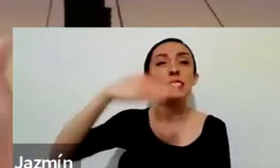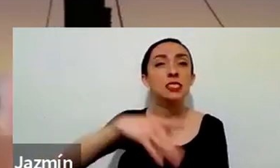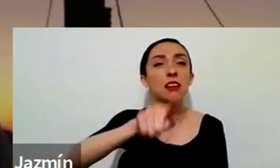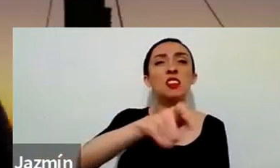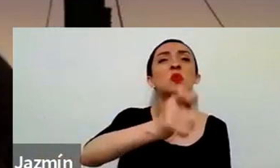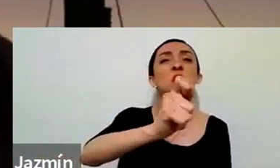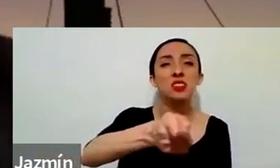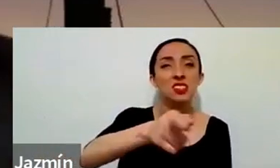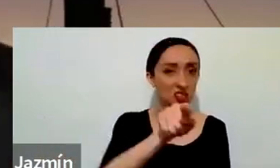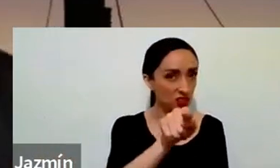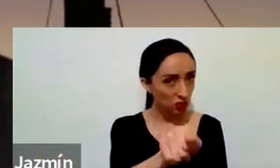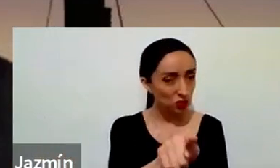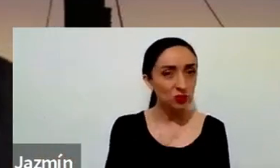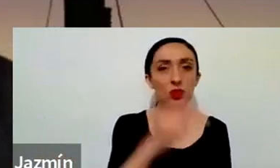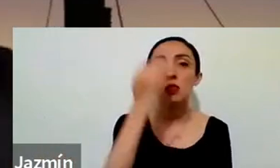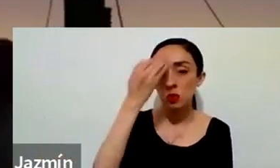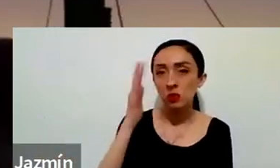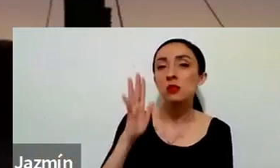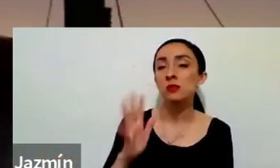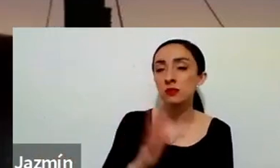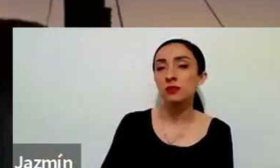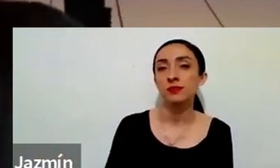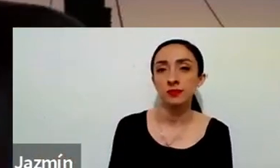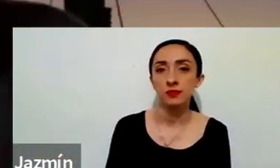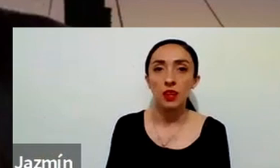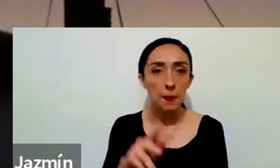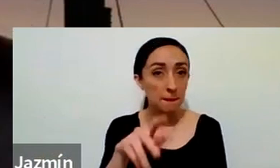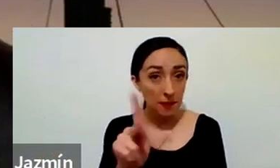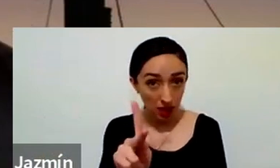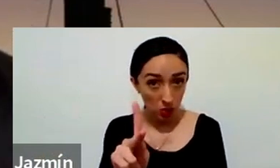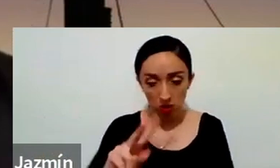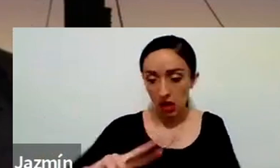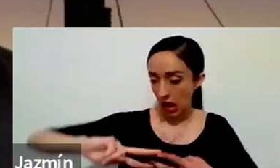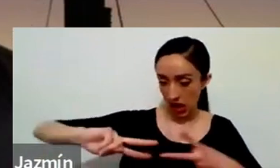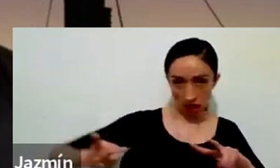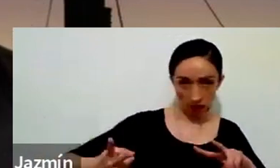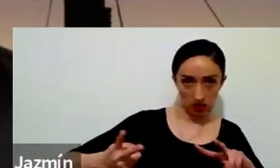Y la pregunta es, ¿sabes tú quién eres?